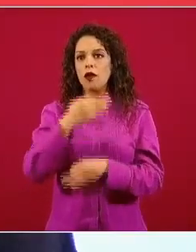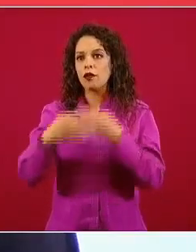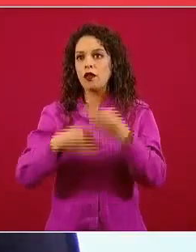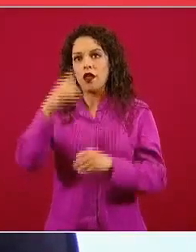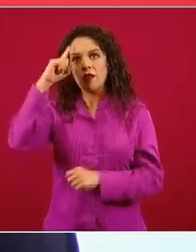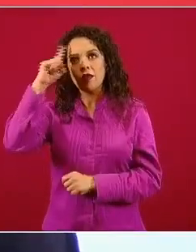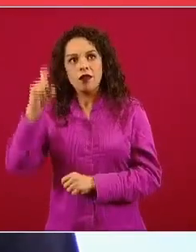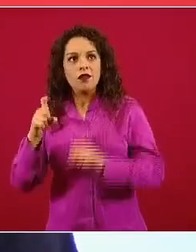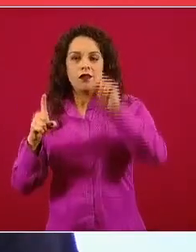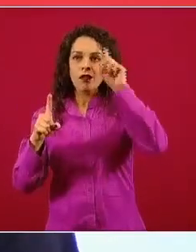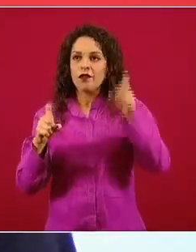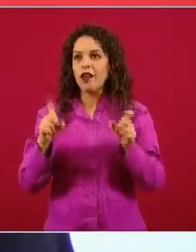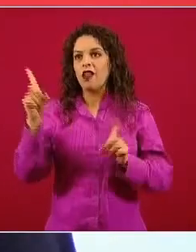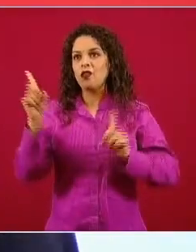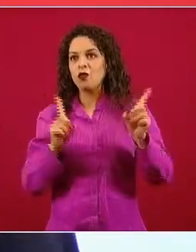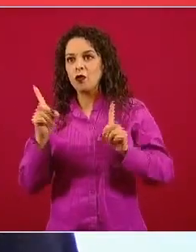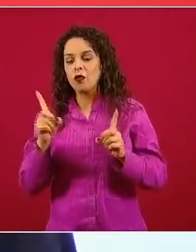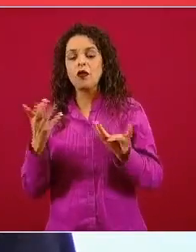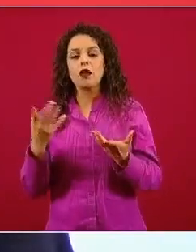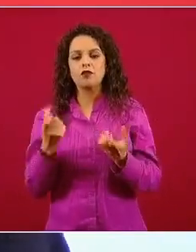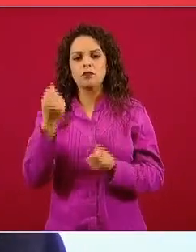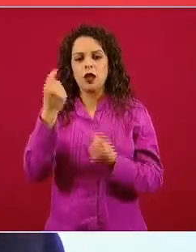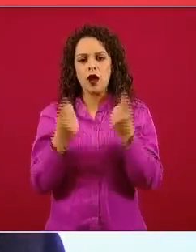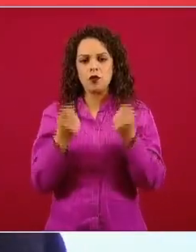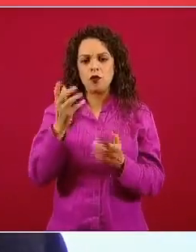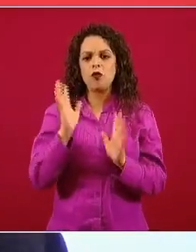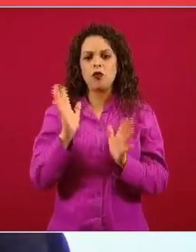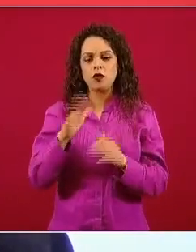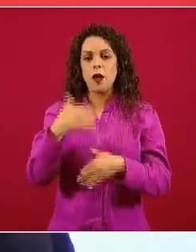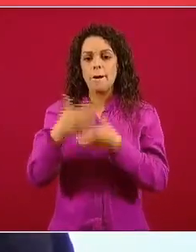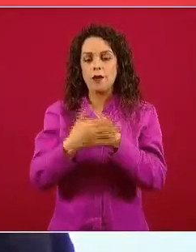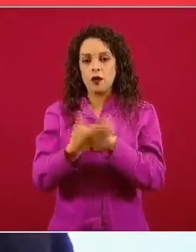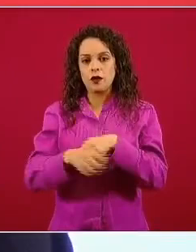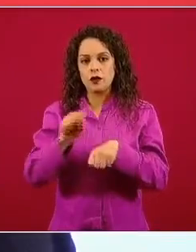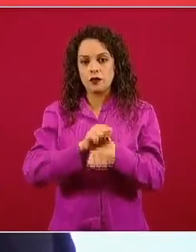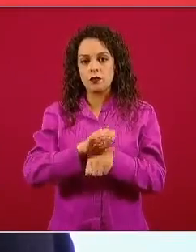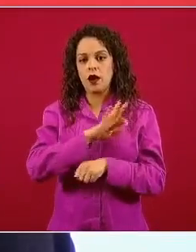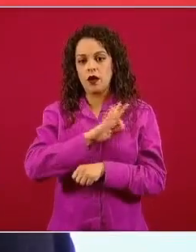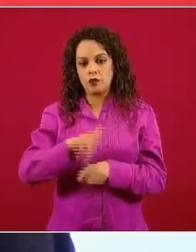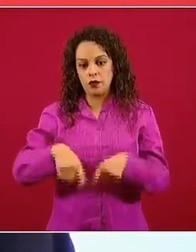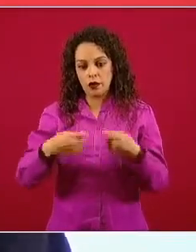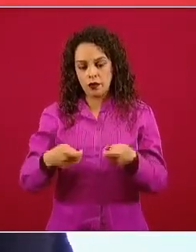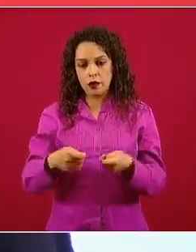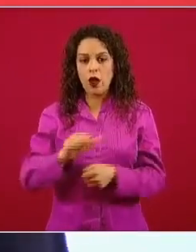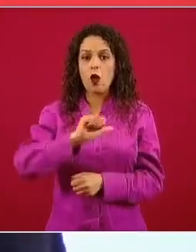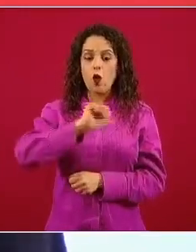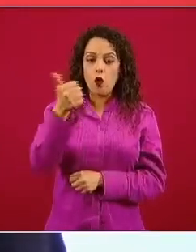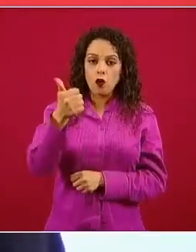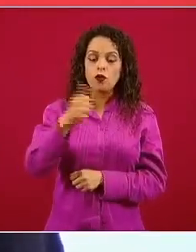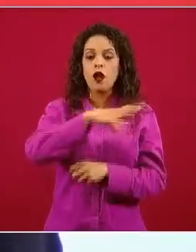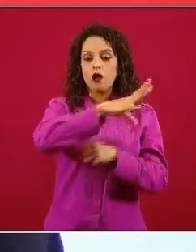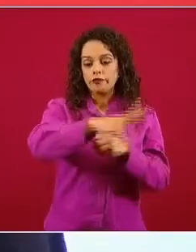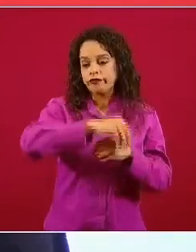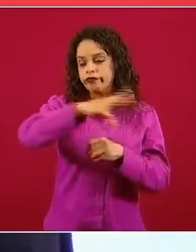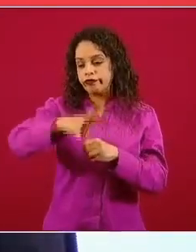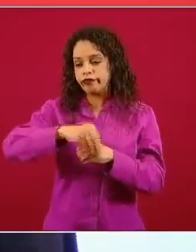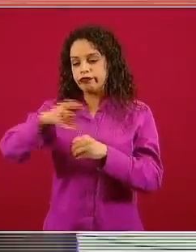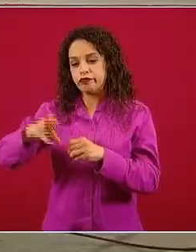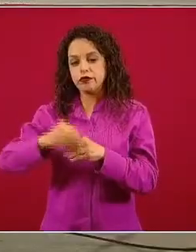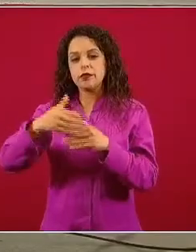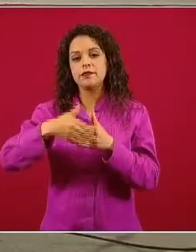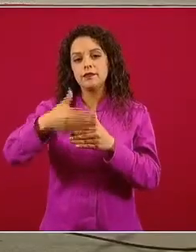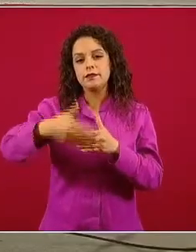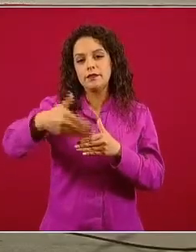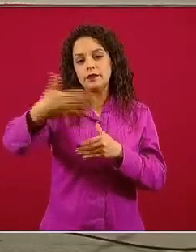que algunos van a estar listos y disponibles o avanzados la próxima semana. Algunos estarán integrando todavía en semanas previas, de